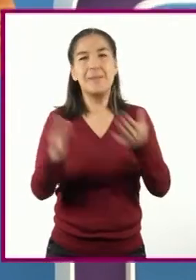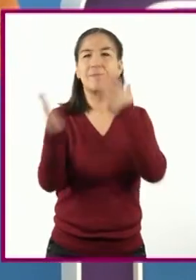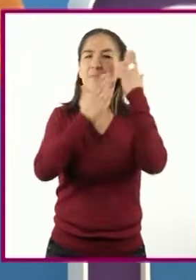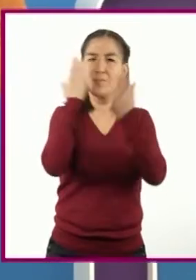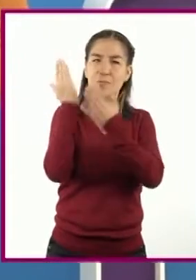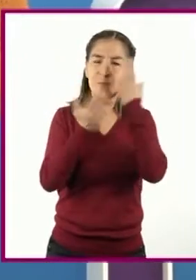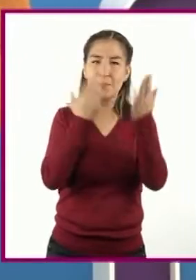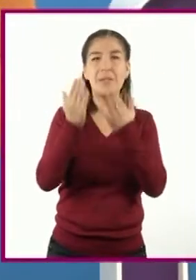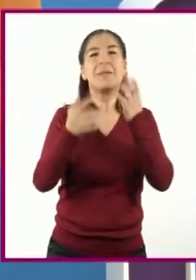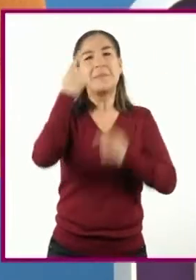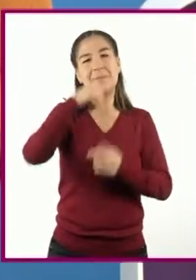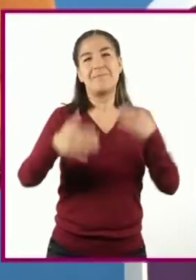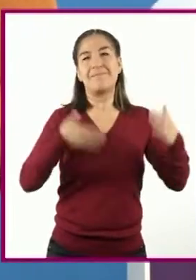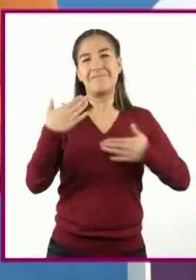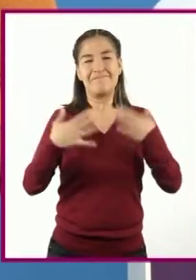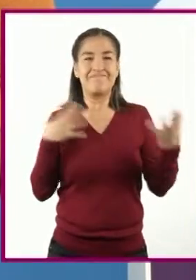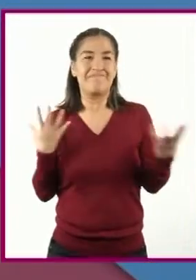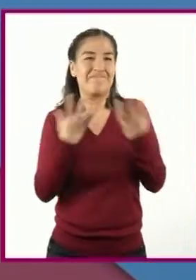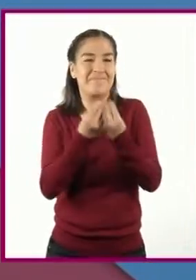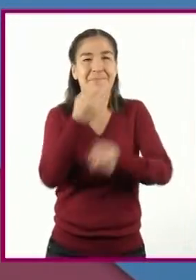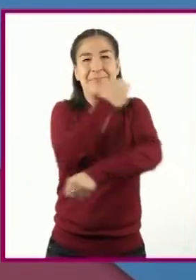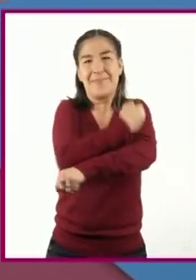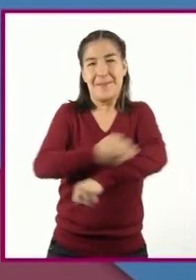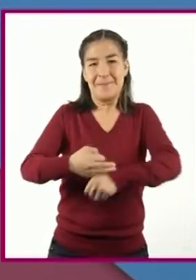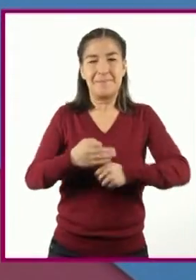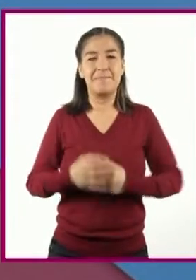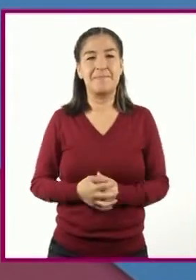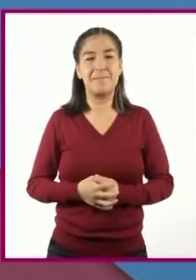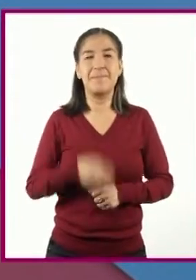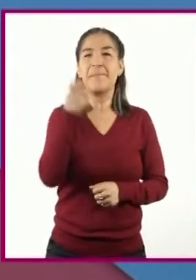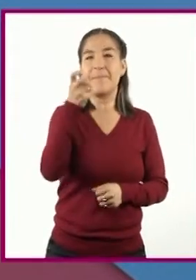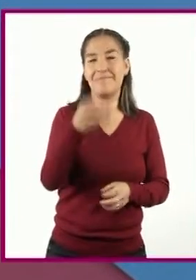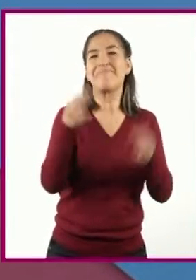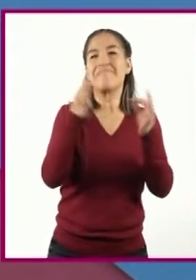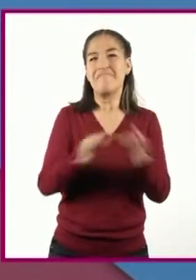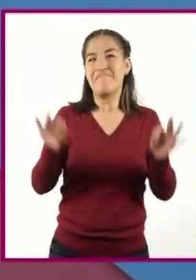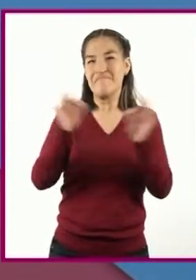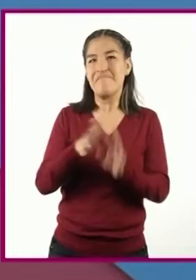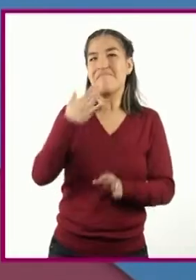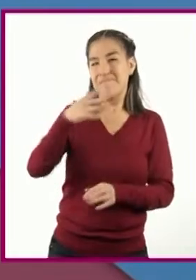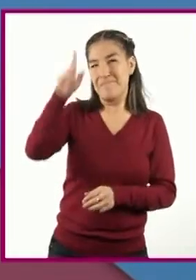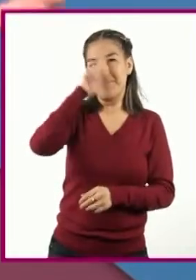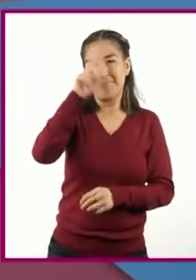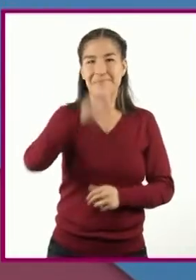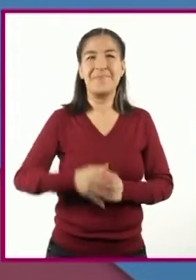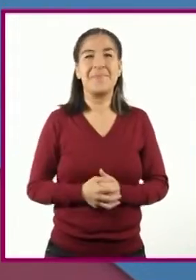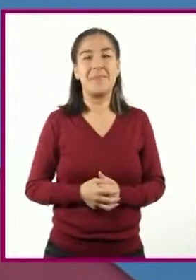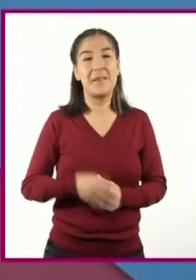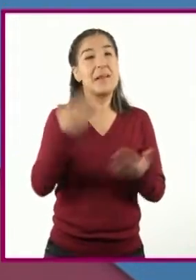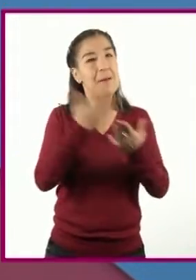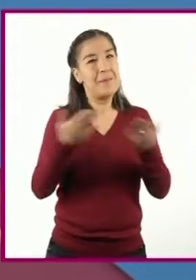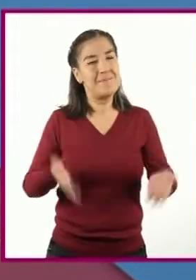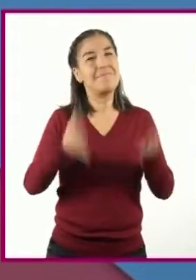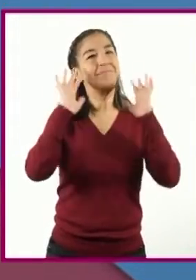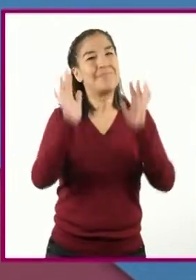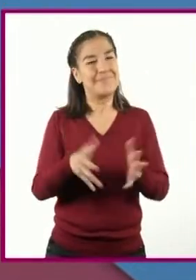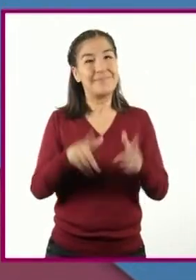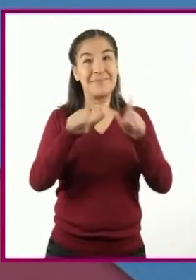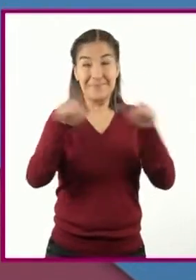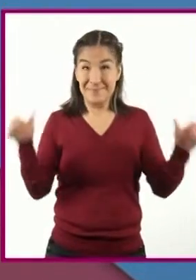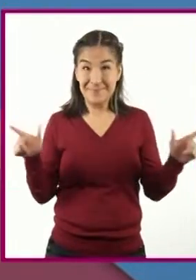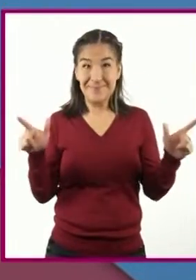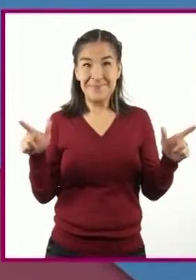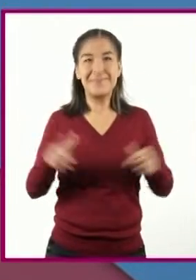estudiar y convivir con la familia. Esa es una muy buena sugerencia, maestra. Ahora sí, ¿listas y